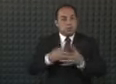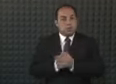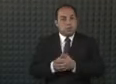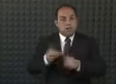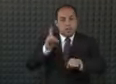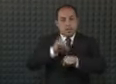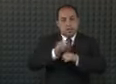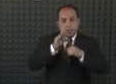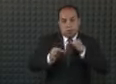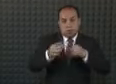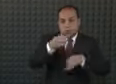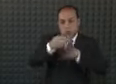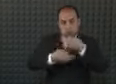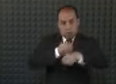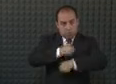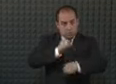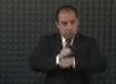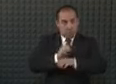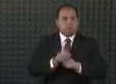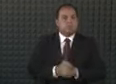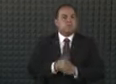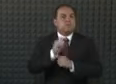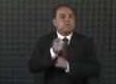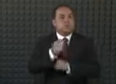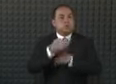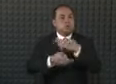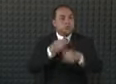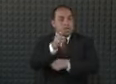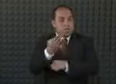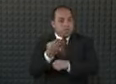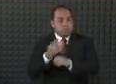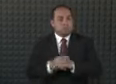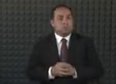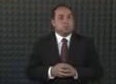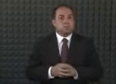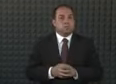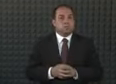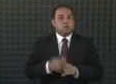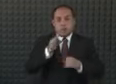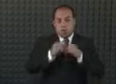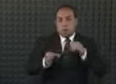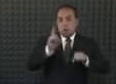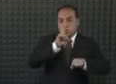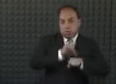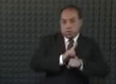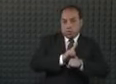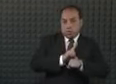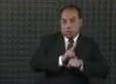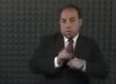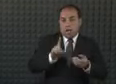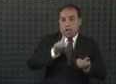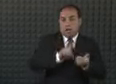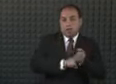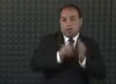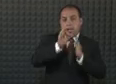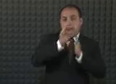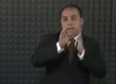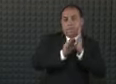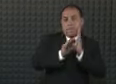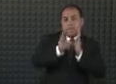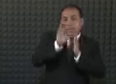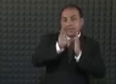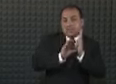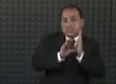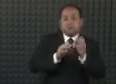límite para toda la semana. ¿A qué me refiero? Que todos la van a recibir por lo menos en el último día dentro del intervalo, pero sí dentro del